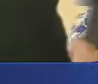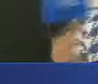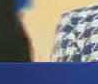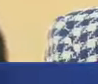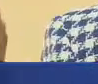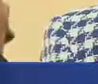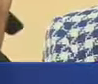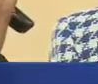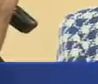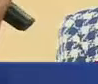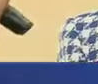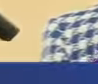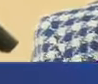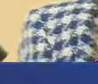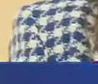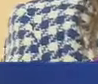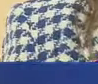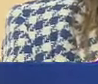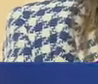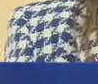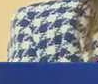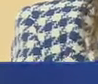quedará conformado el Cabildo Capitalín?